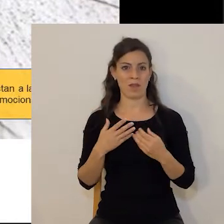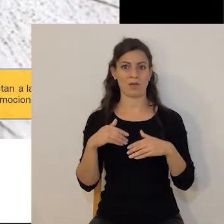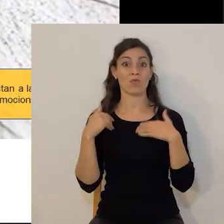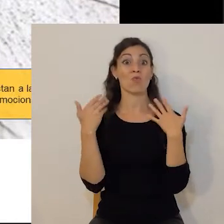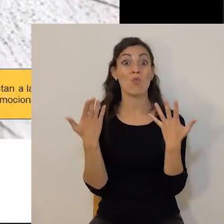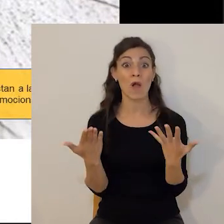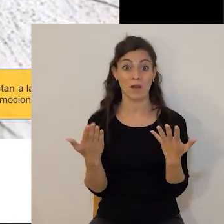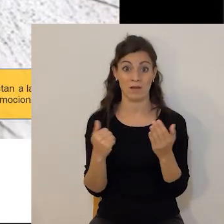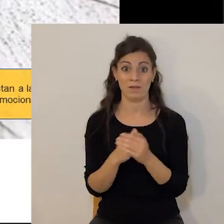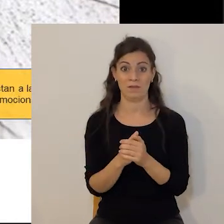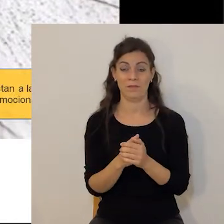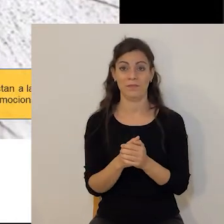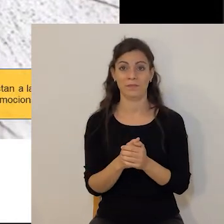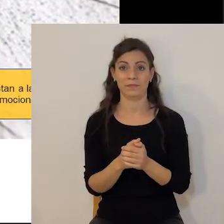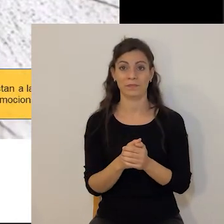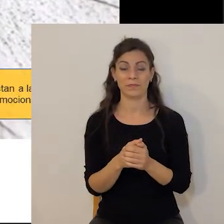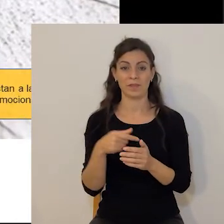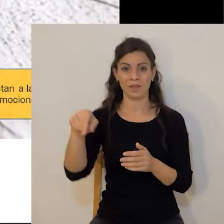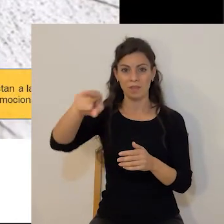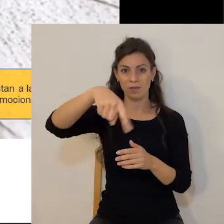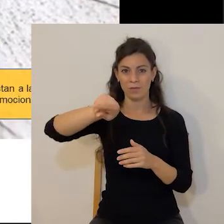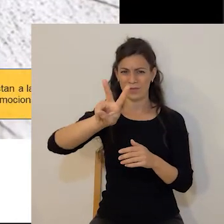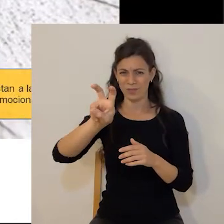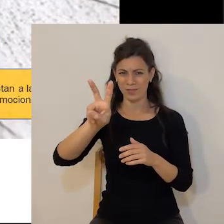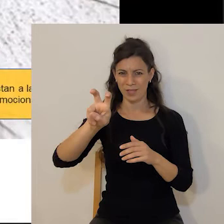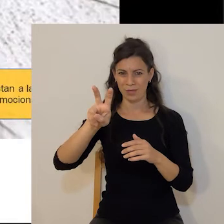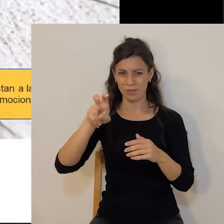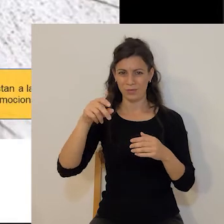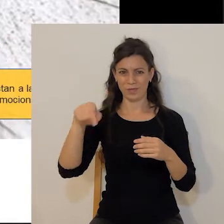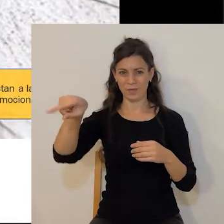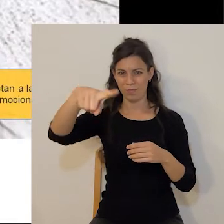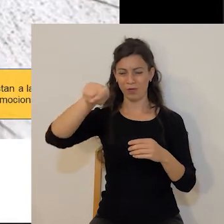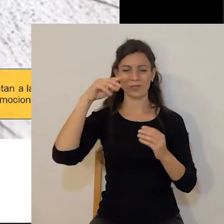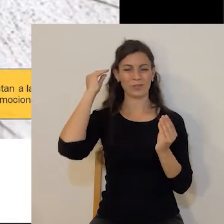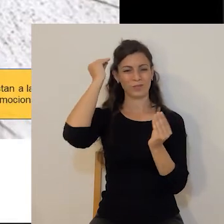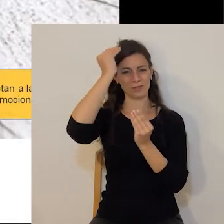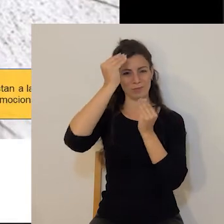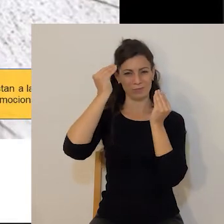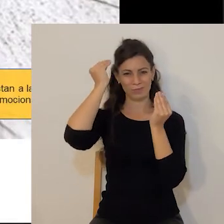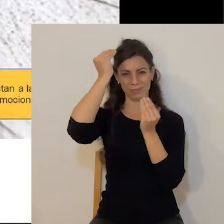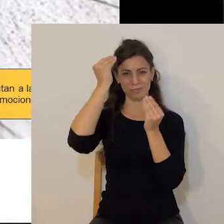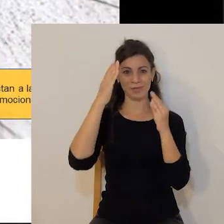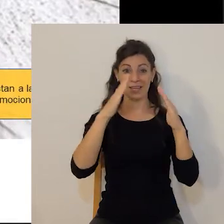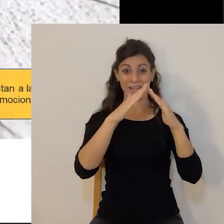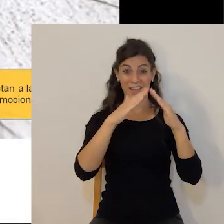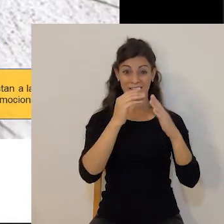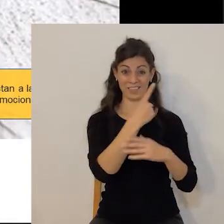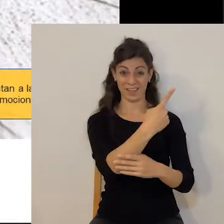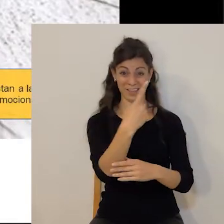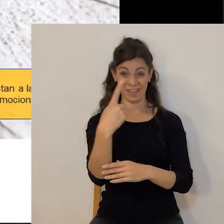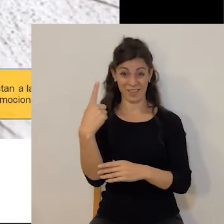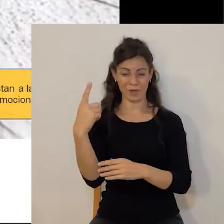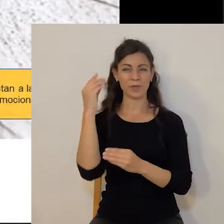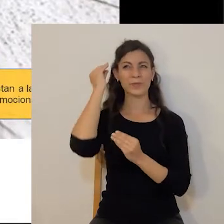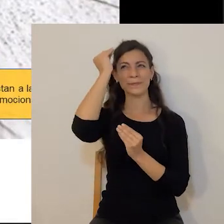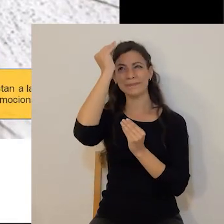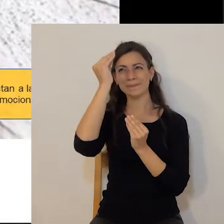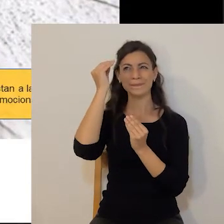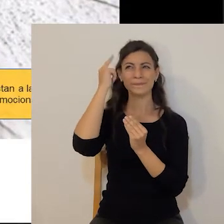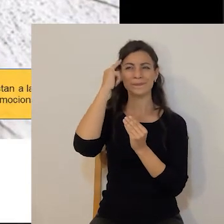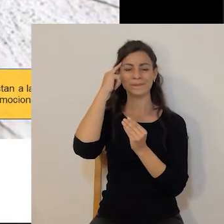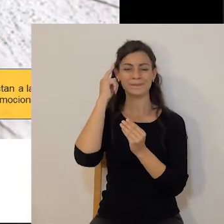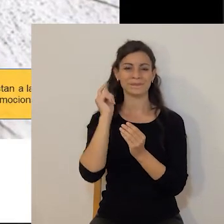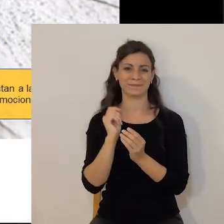Voy a dejar unos segundillos para que penséis en eso, cada uno desde vuestras casas, desde vuestro sitio